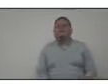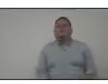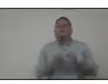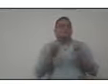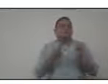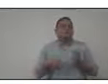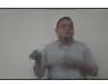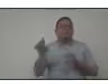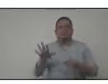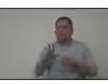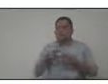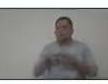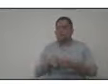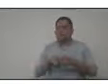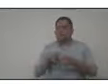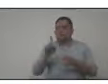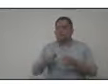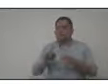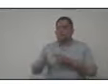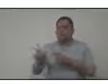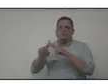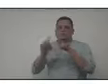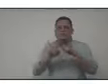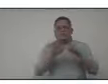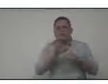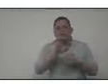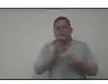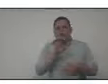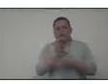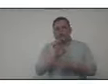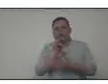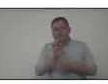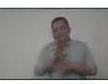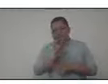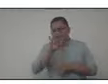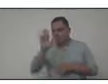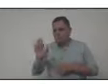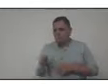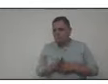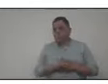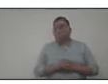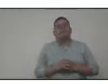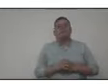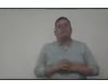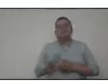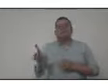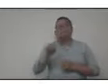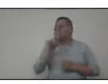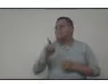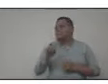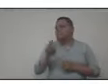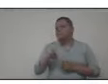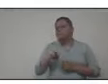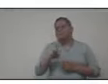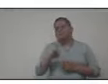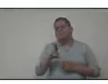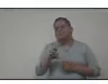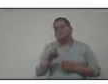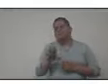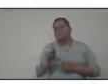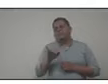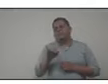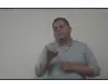nuestros usuarios a diferentes sitios. Sí, doctora Nuria, precisamente pregunta don Pedro Luis Benavides acá en la